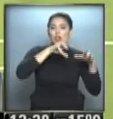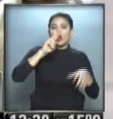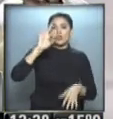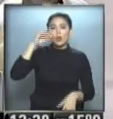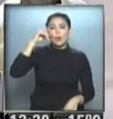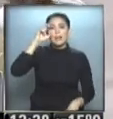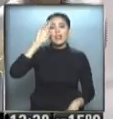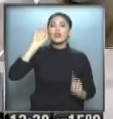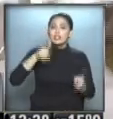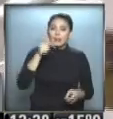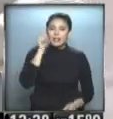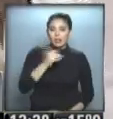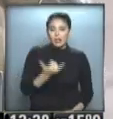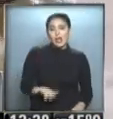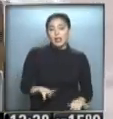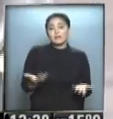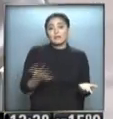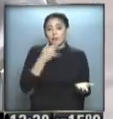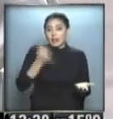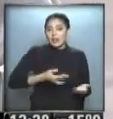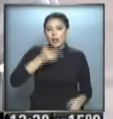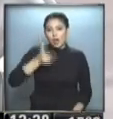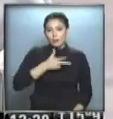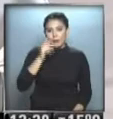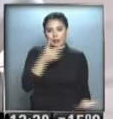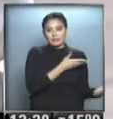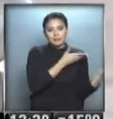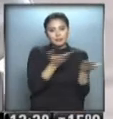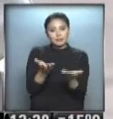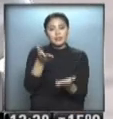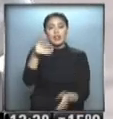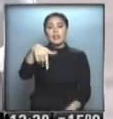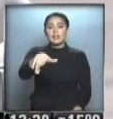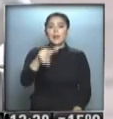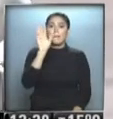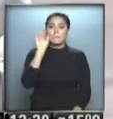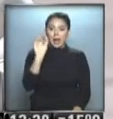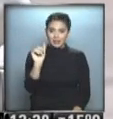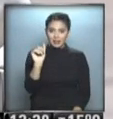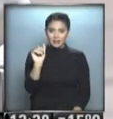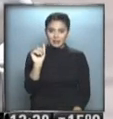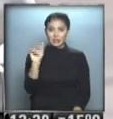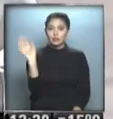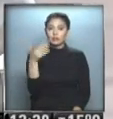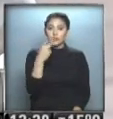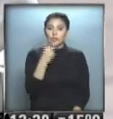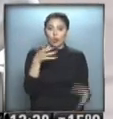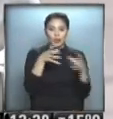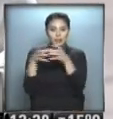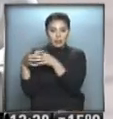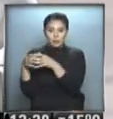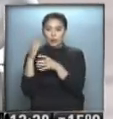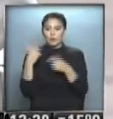también llega lesionado. Lo cierto es que el Papa los va a recibir el día martes a los planteles. Va a ser un